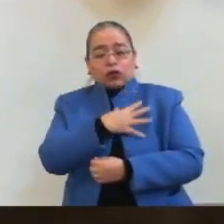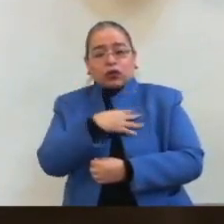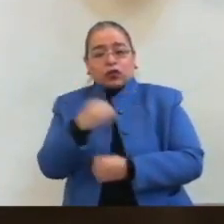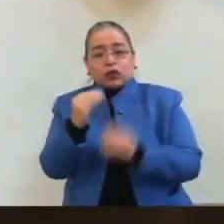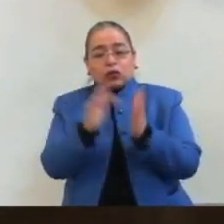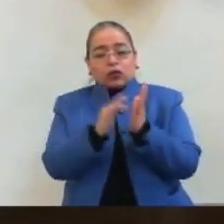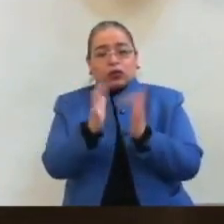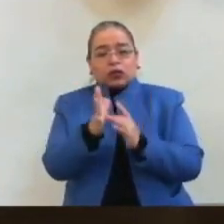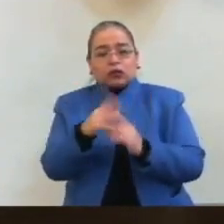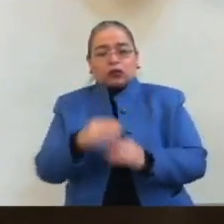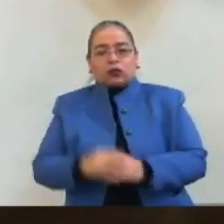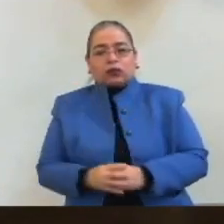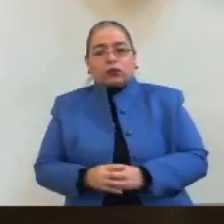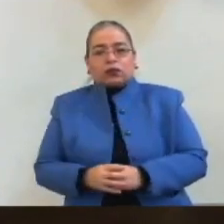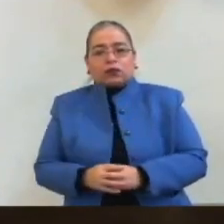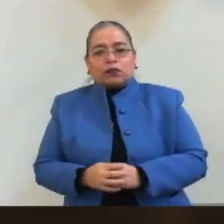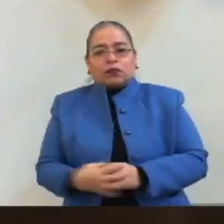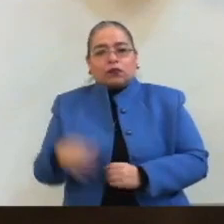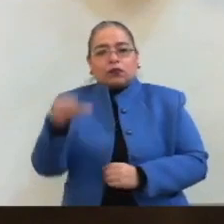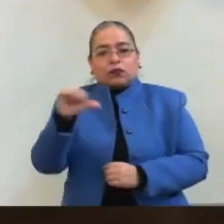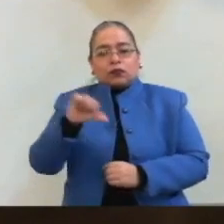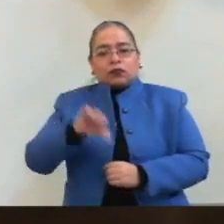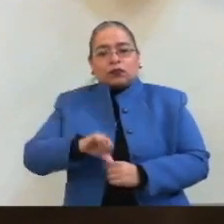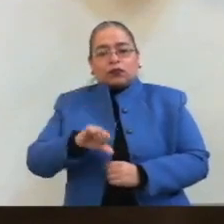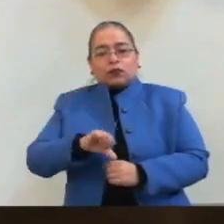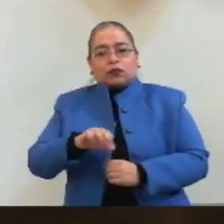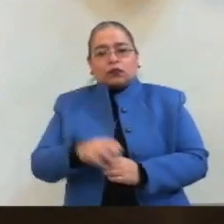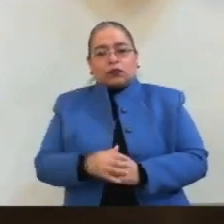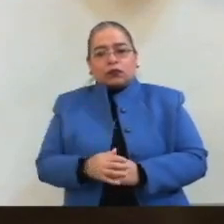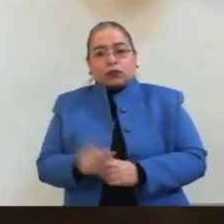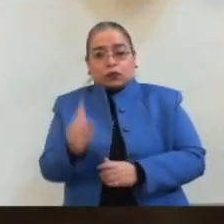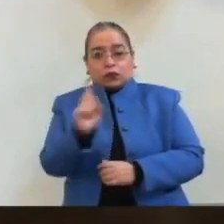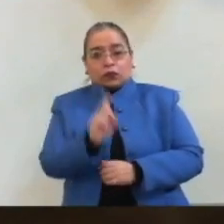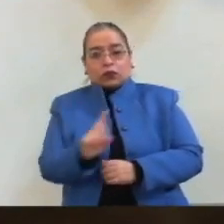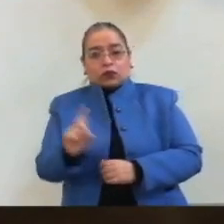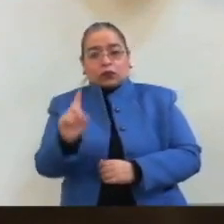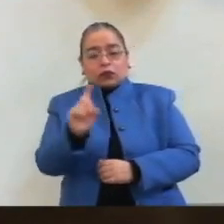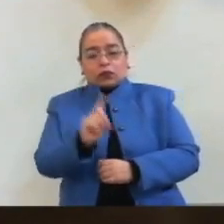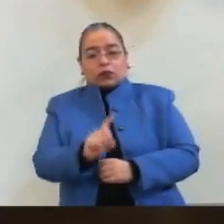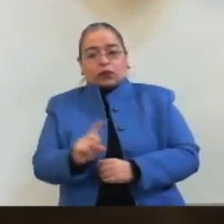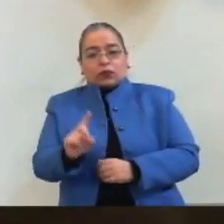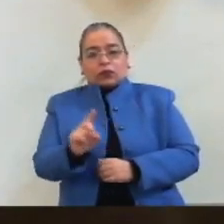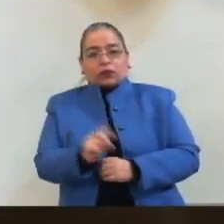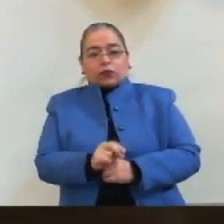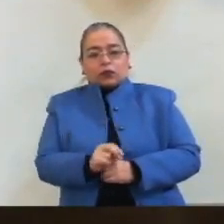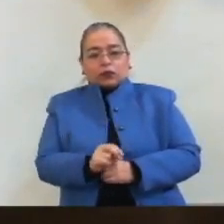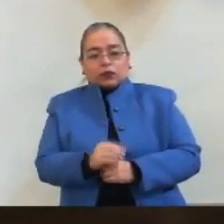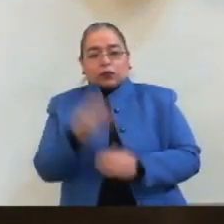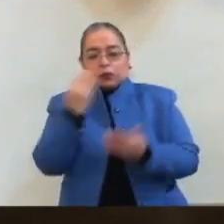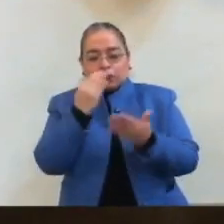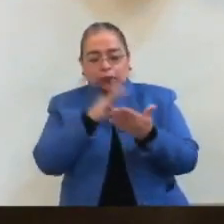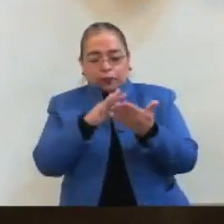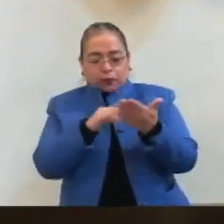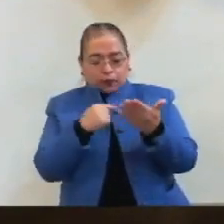en este domingo oímos esa breve síntesis